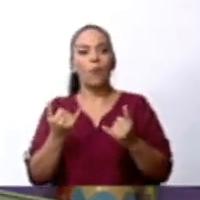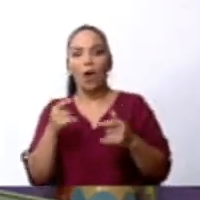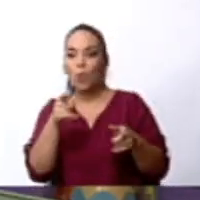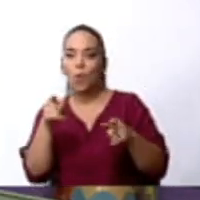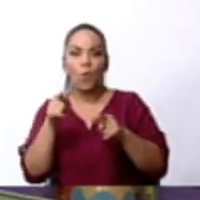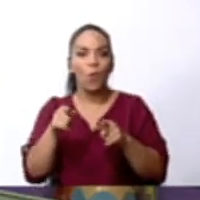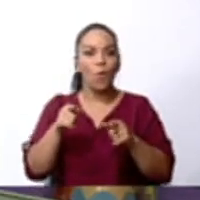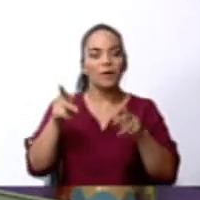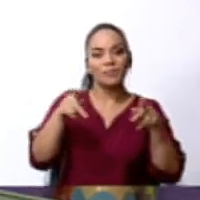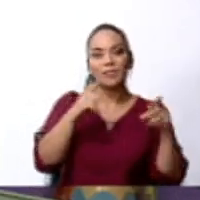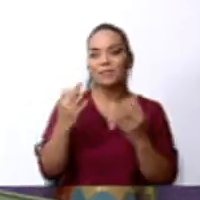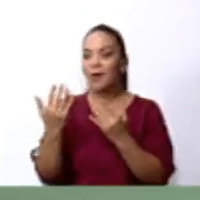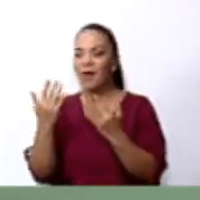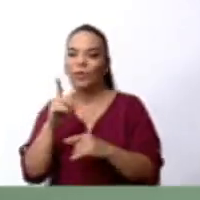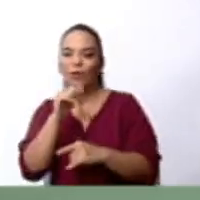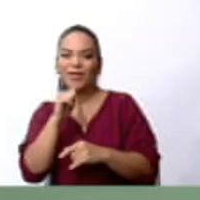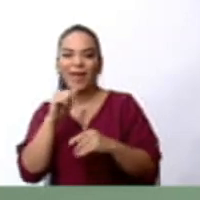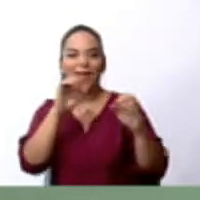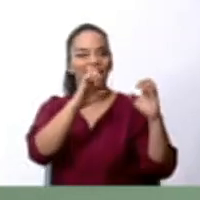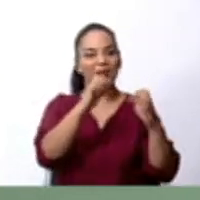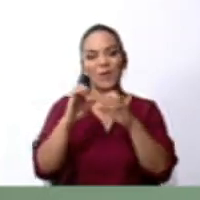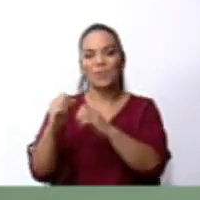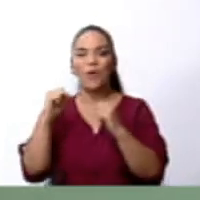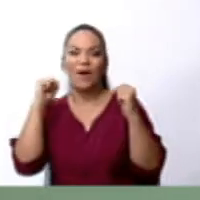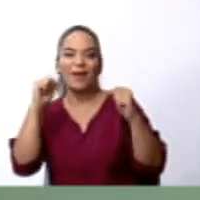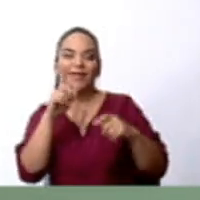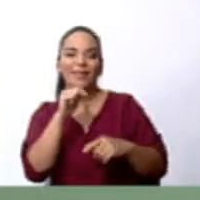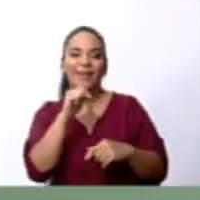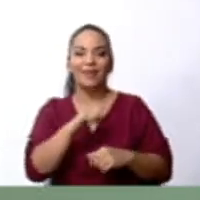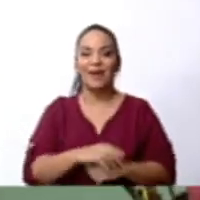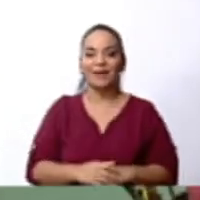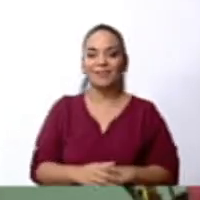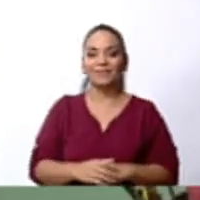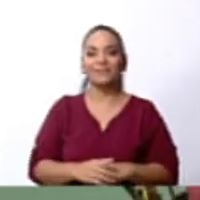será el gran vencedor. Sí, adelante.